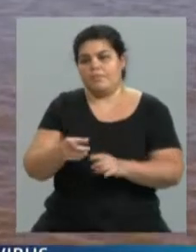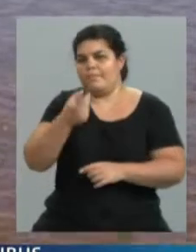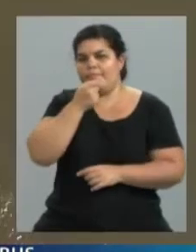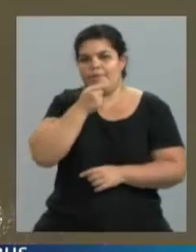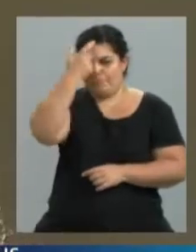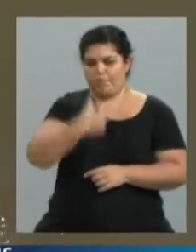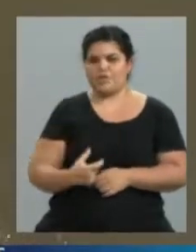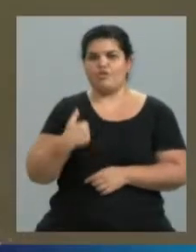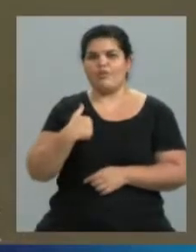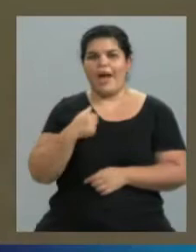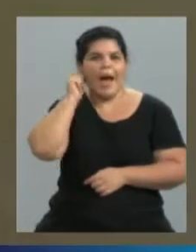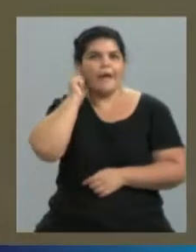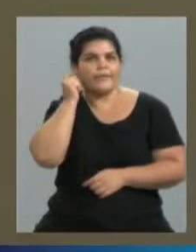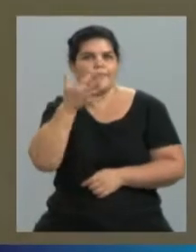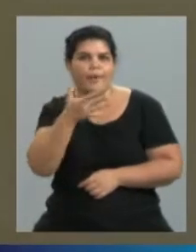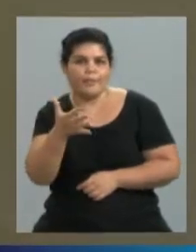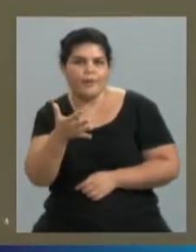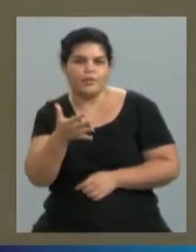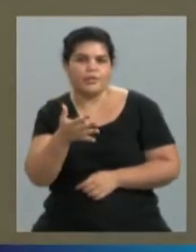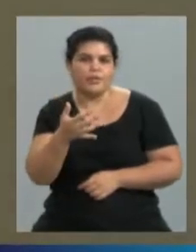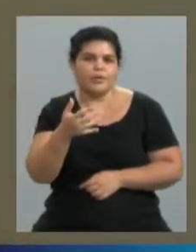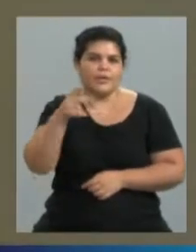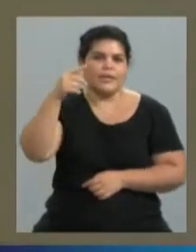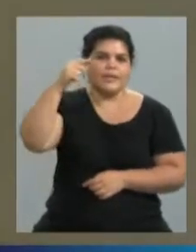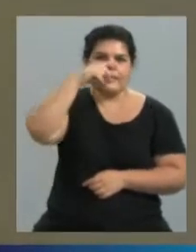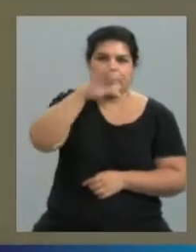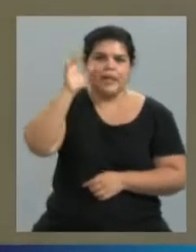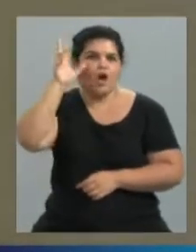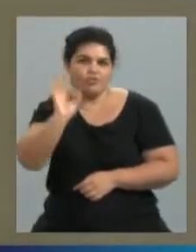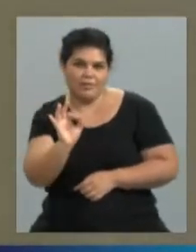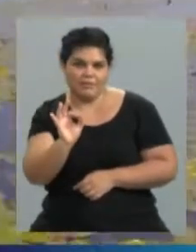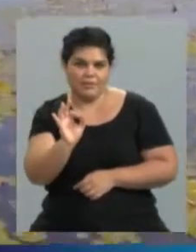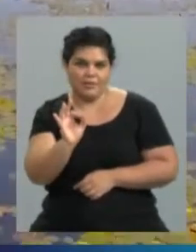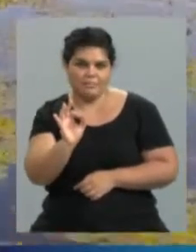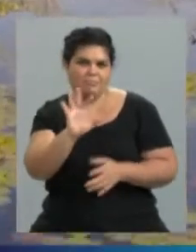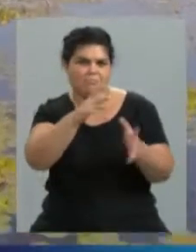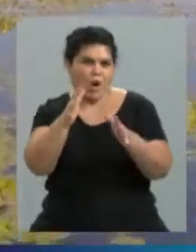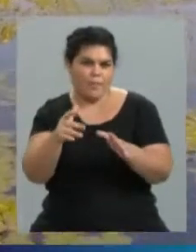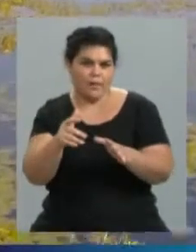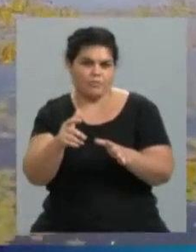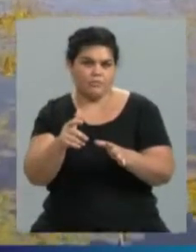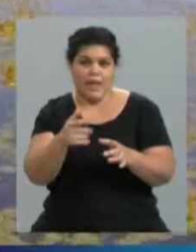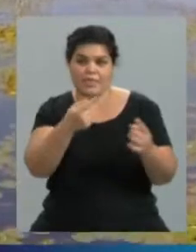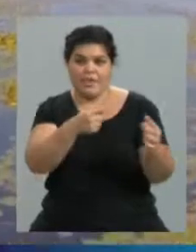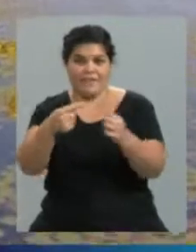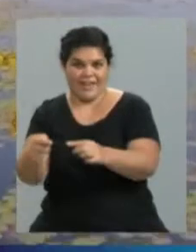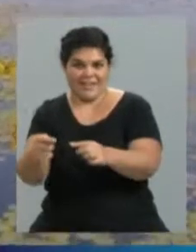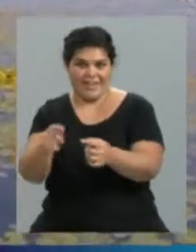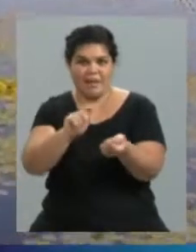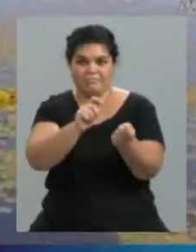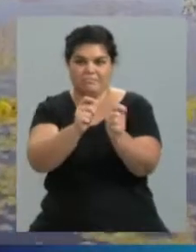un promedio de vida, no sé, de 70, 80 años. Entonces, mientras más